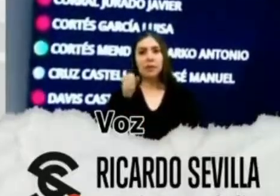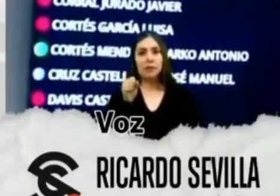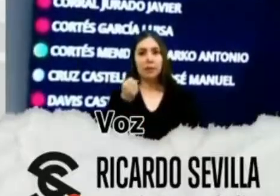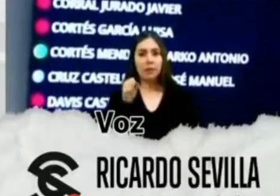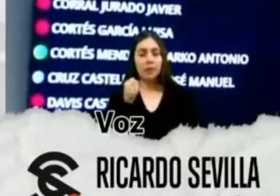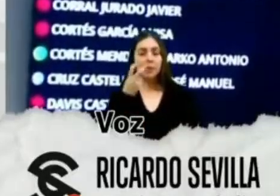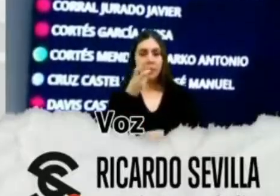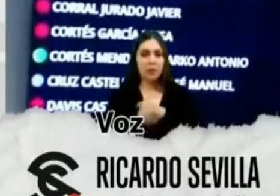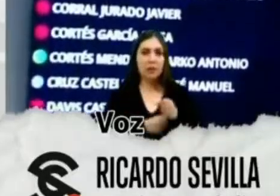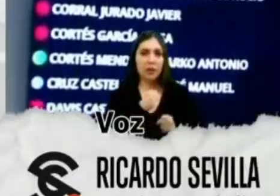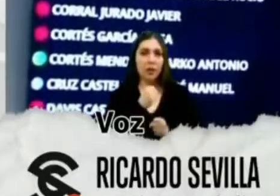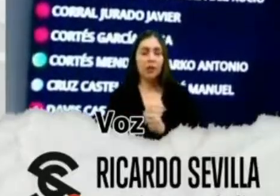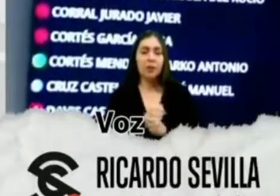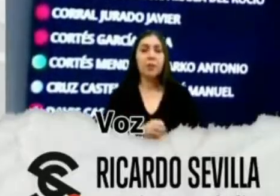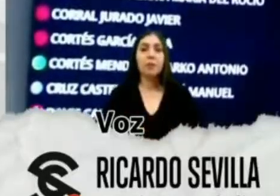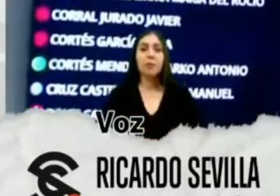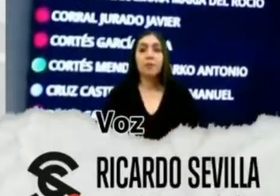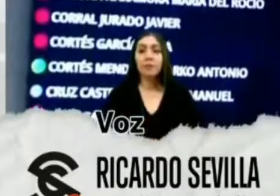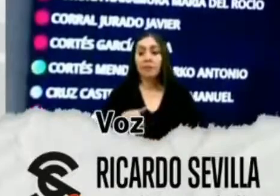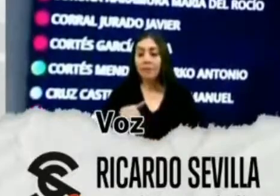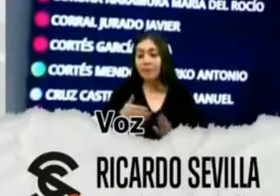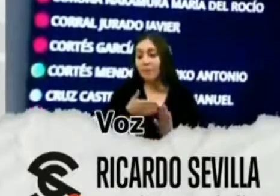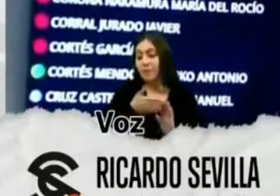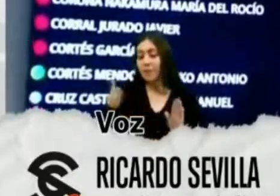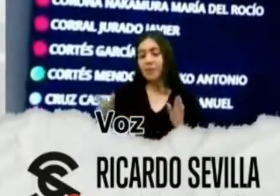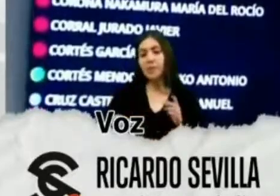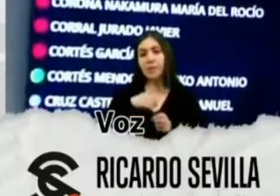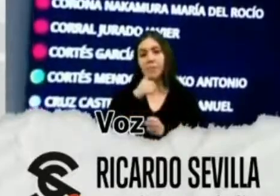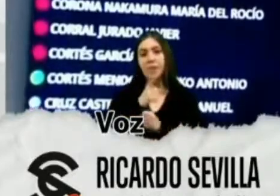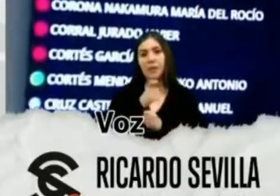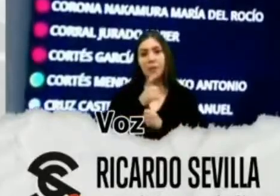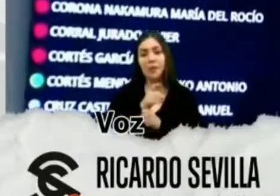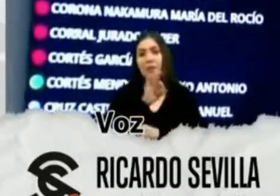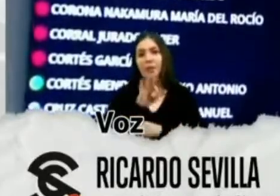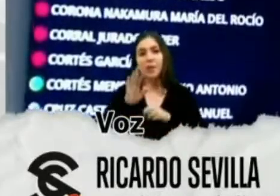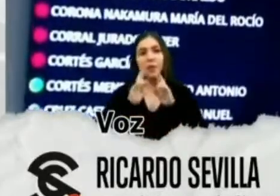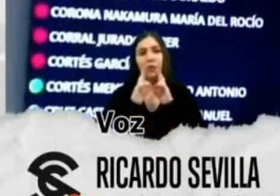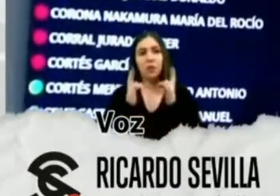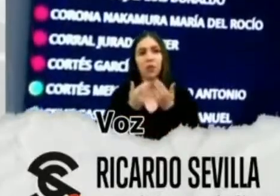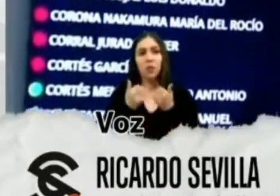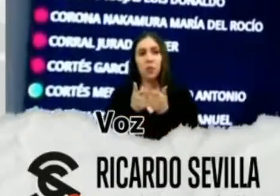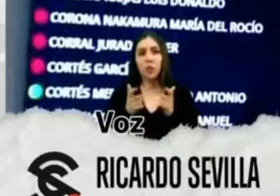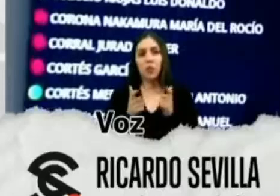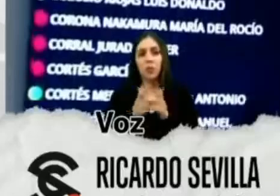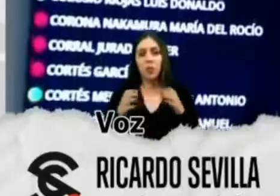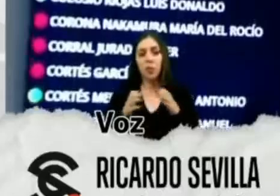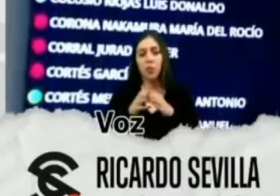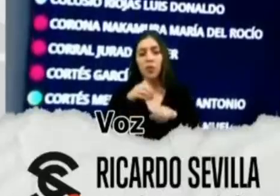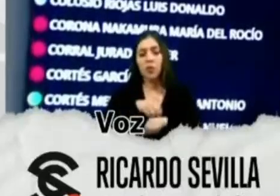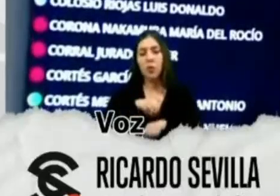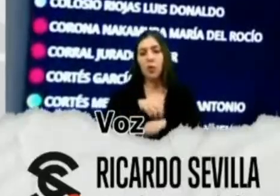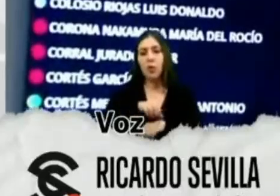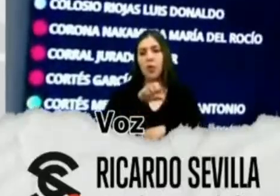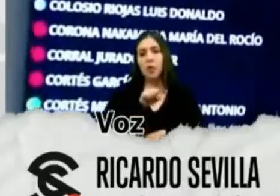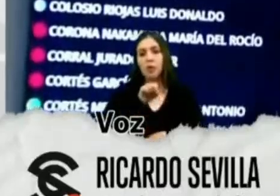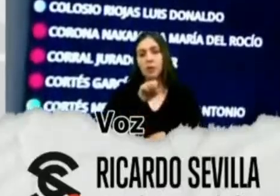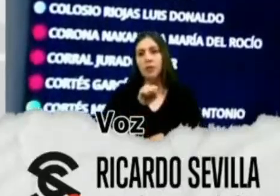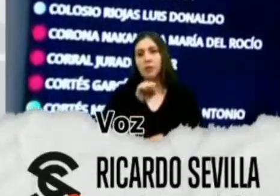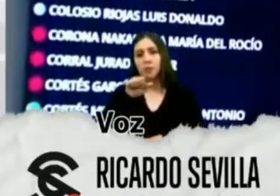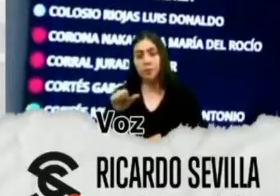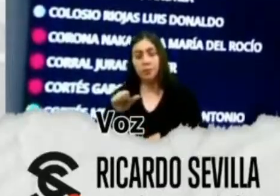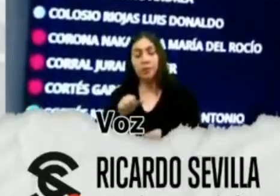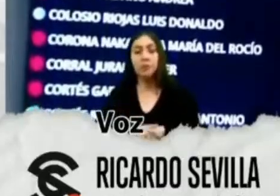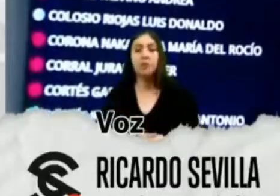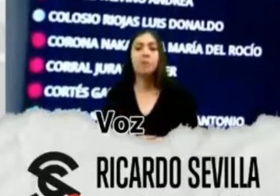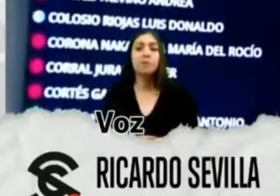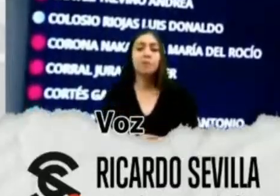corruptos, la mayoría han estado tomados por, le decía hace un momento, por la delincuencia organizada, por los delincuentes de cuello